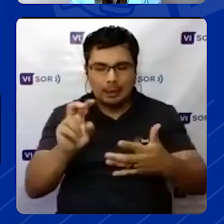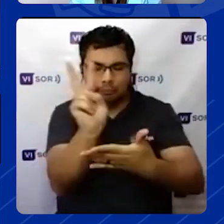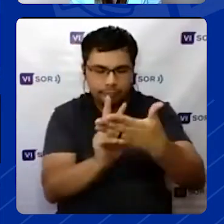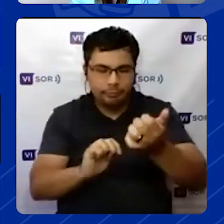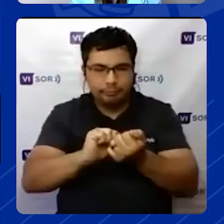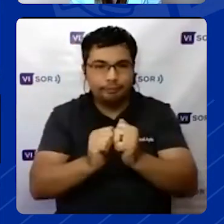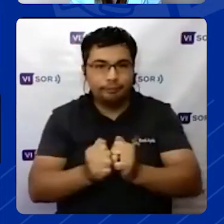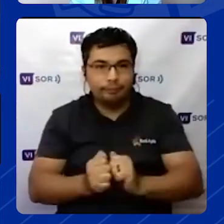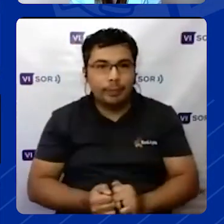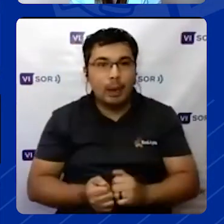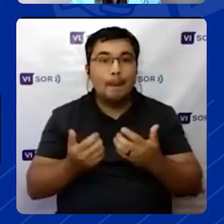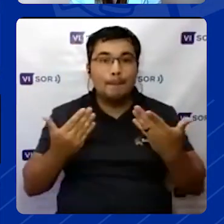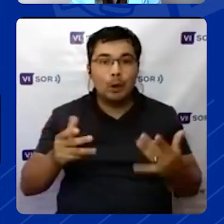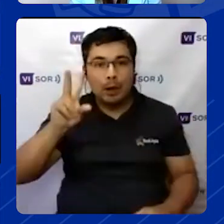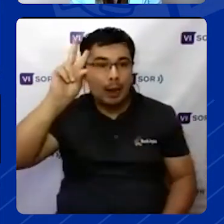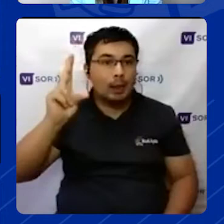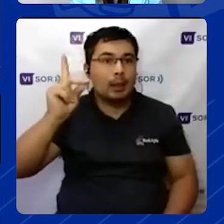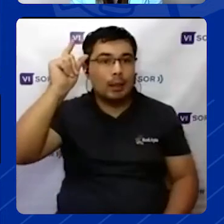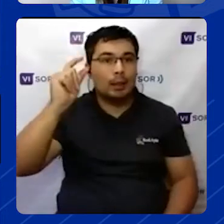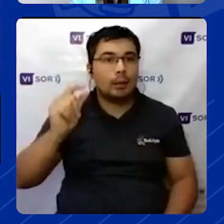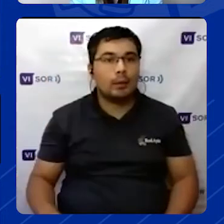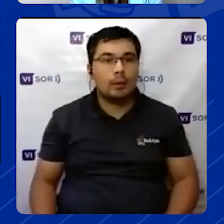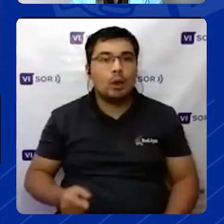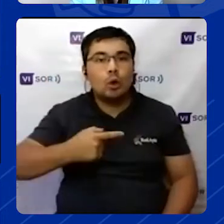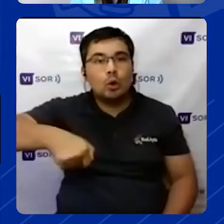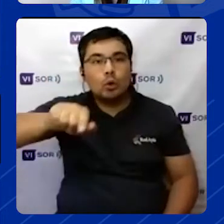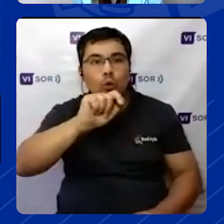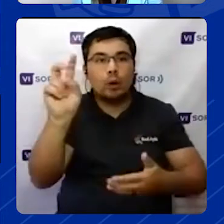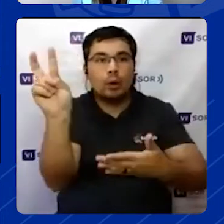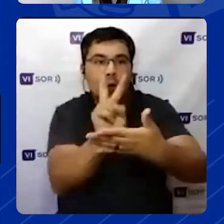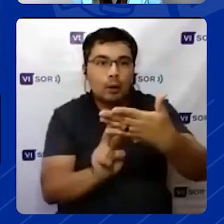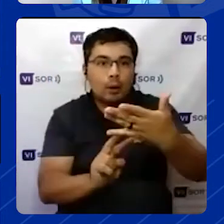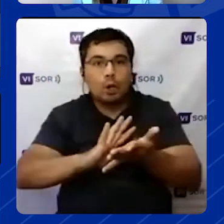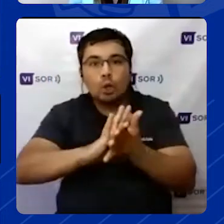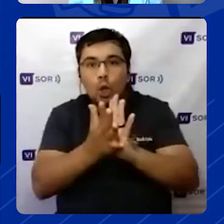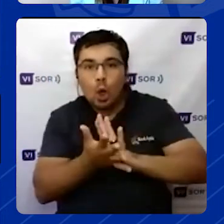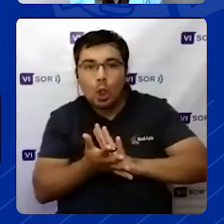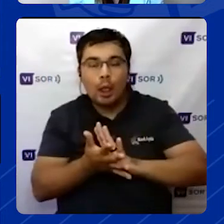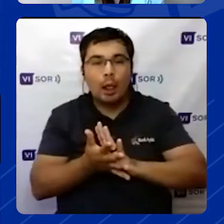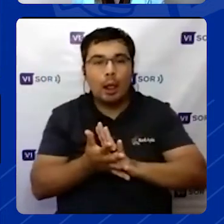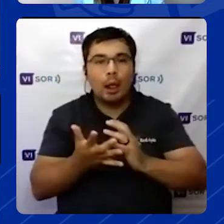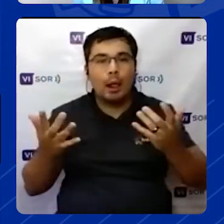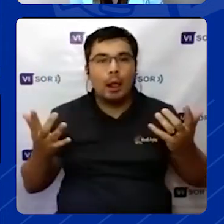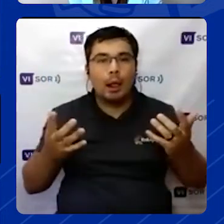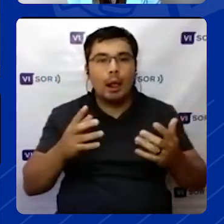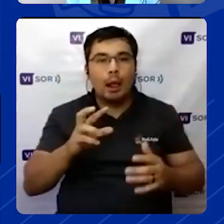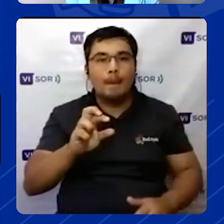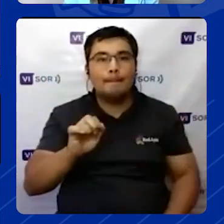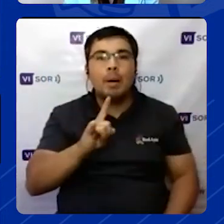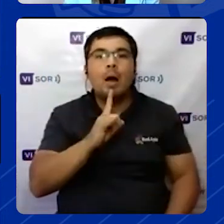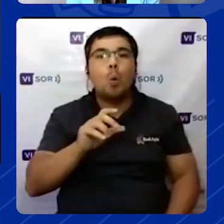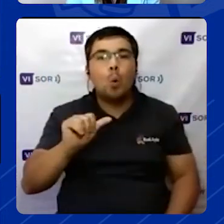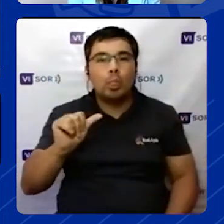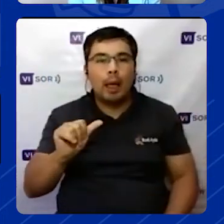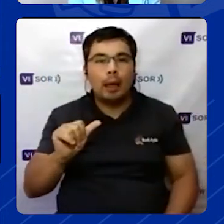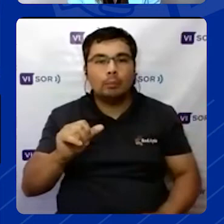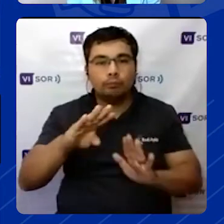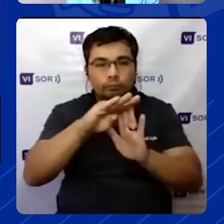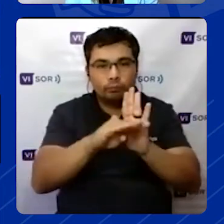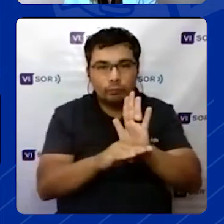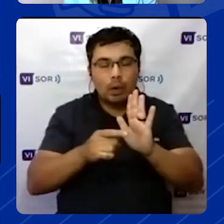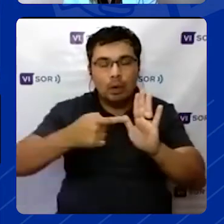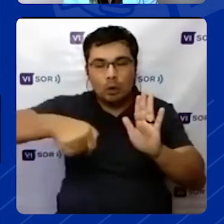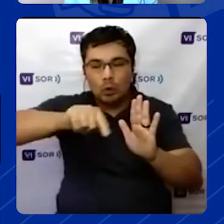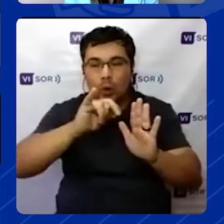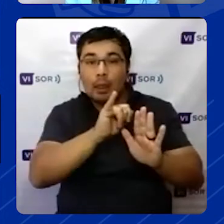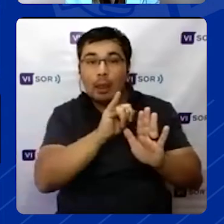esa es la idea. En el fondo vamos a repasar todas las pautas, todas las recomendaciones de todos los tipos y la idea es que los apliquemos en cosas prácticas,